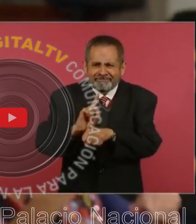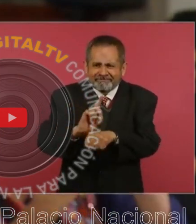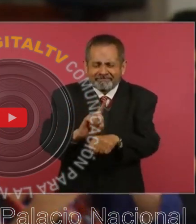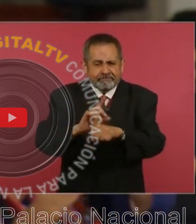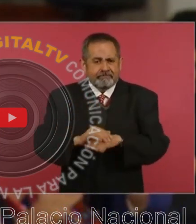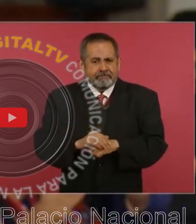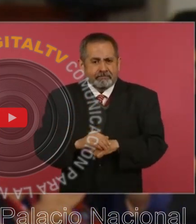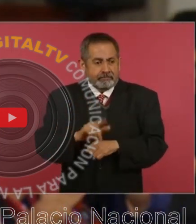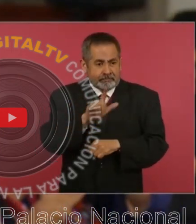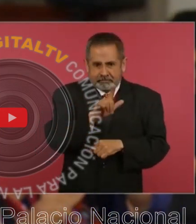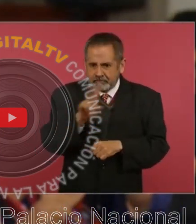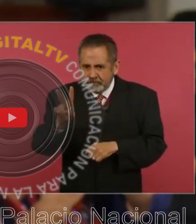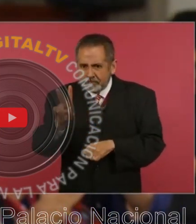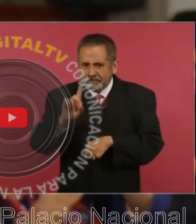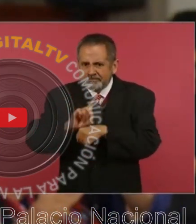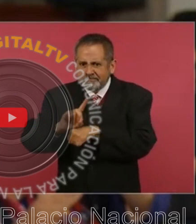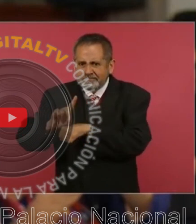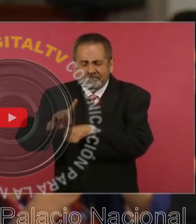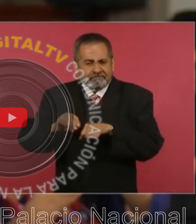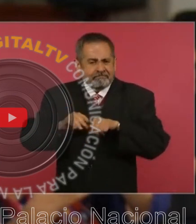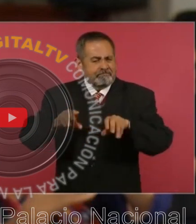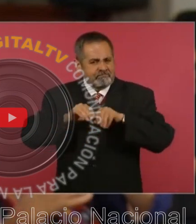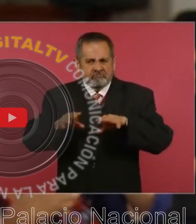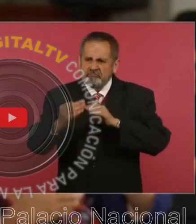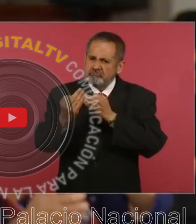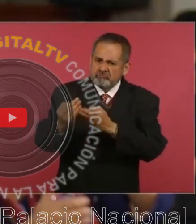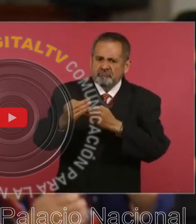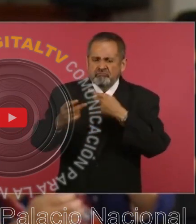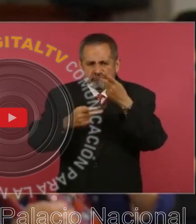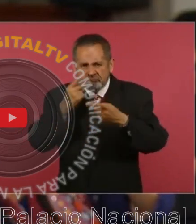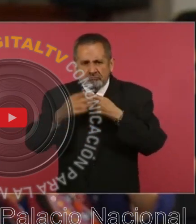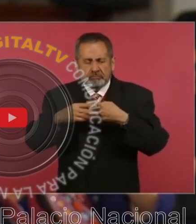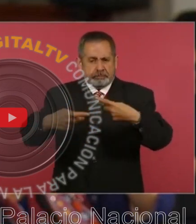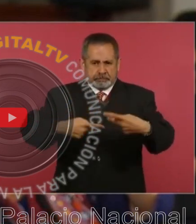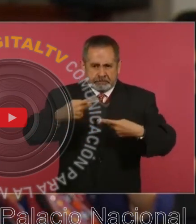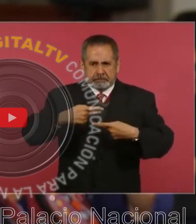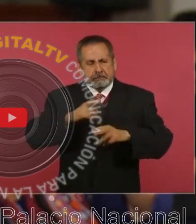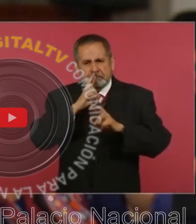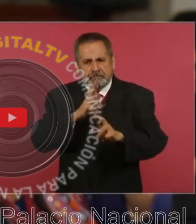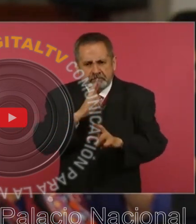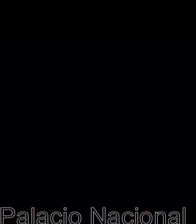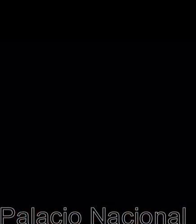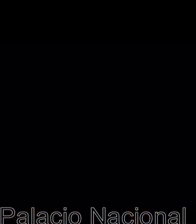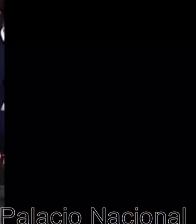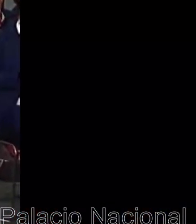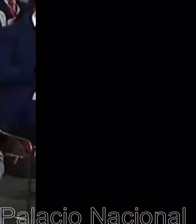digamos 5 días a la semana, y que usted responda a todo tipo de